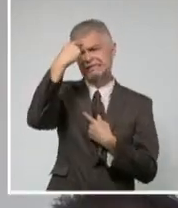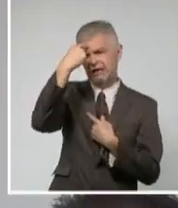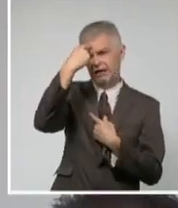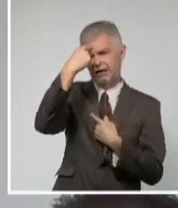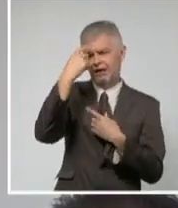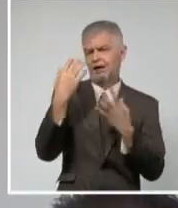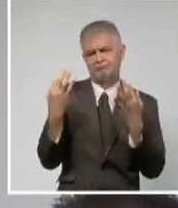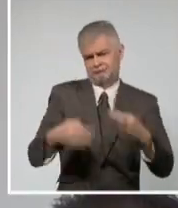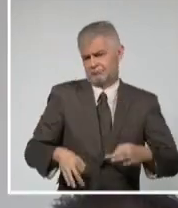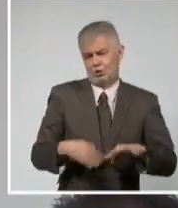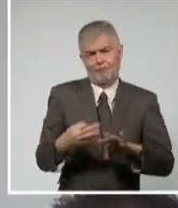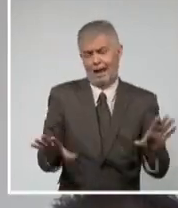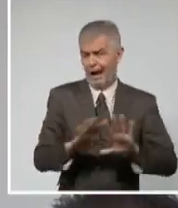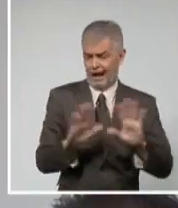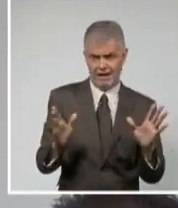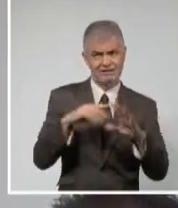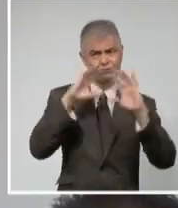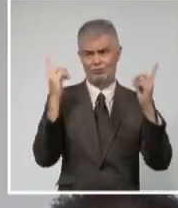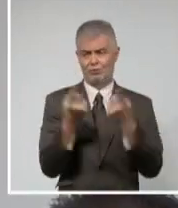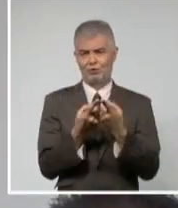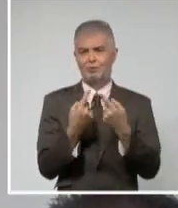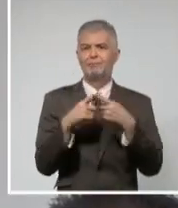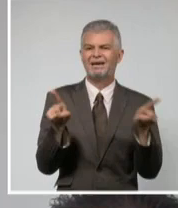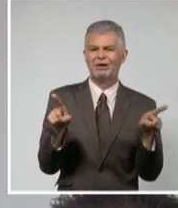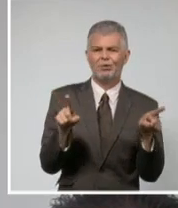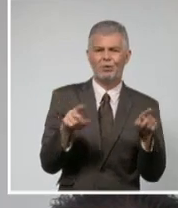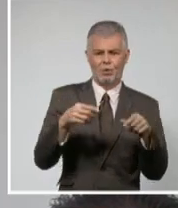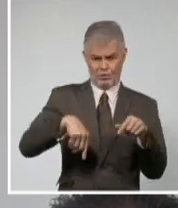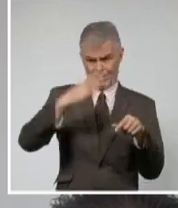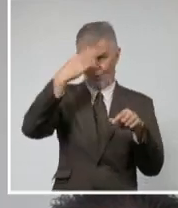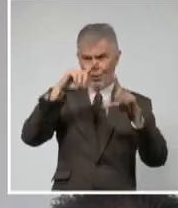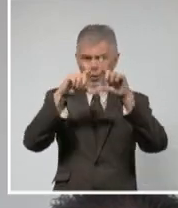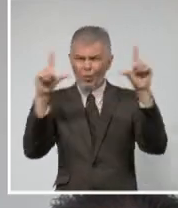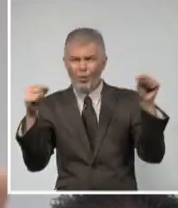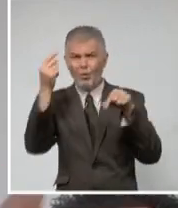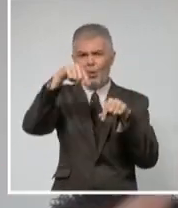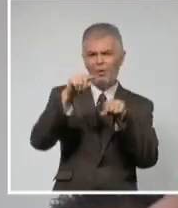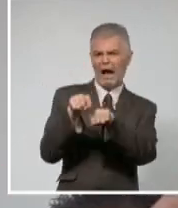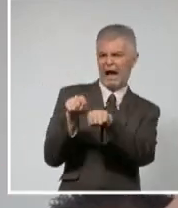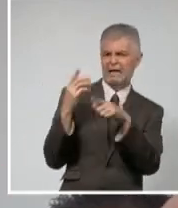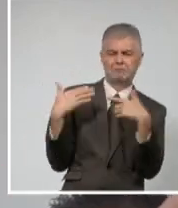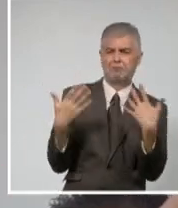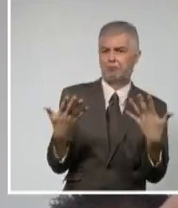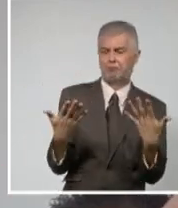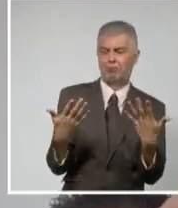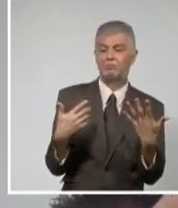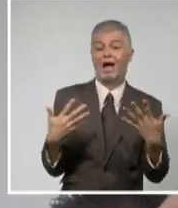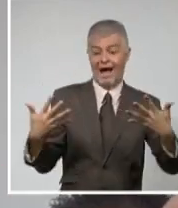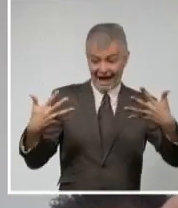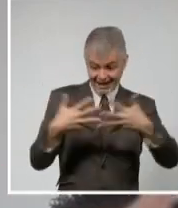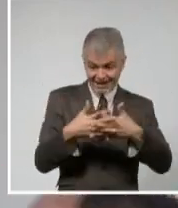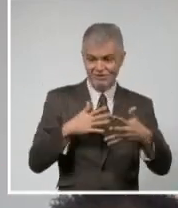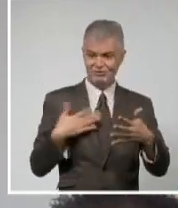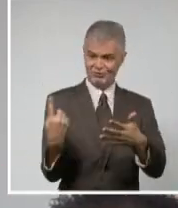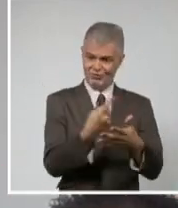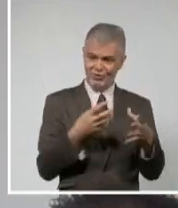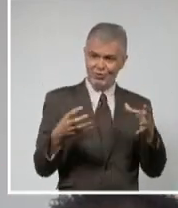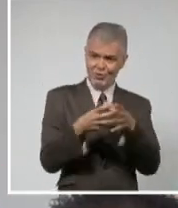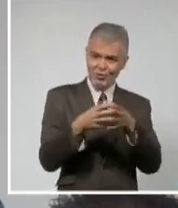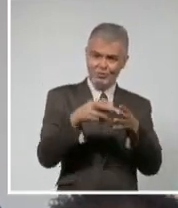imposible que no lo hayan escuchado antes, pero no tenían un conocimiento del país. Y ese conocimiento lo adquirieron en el contacto con esta